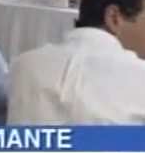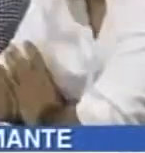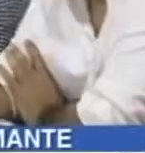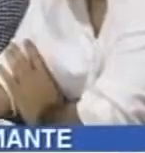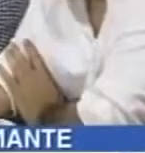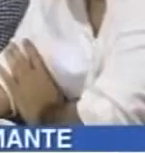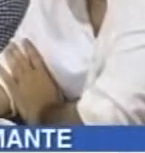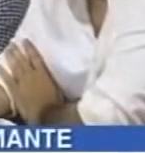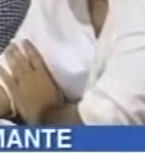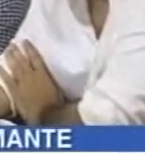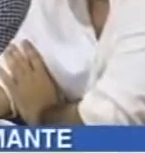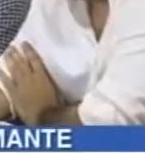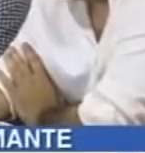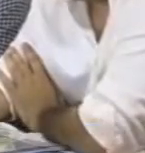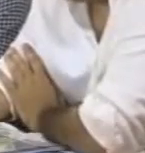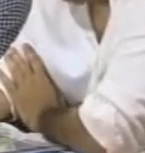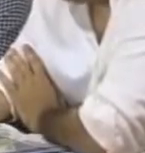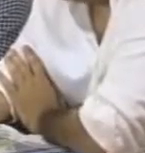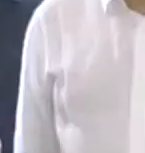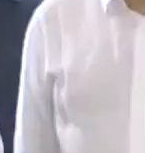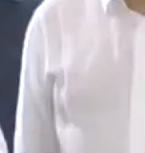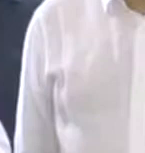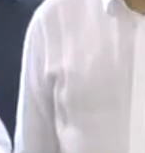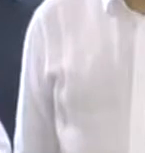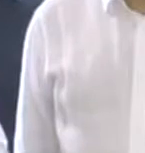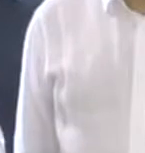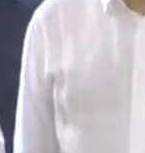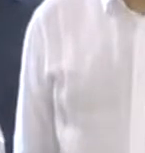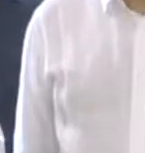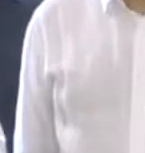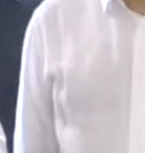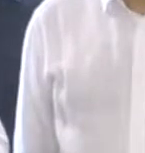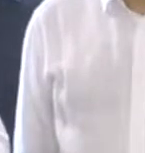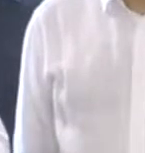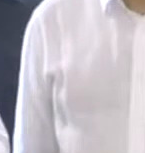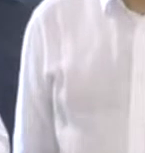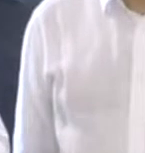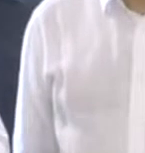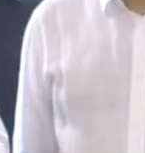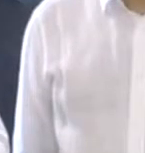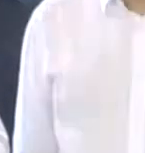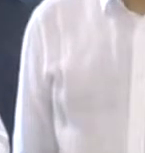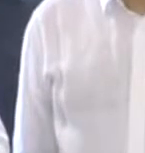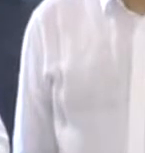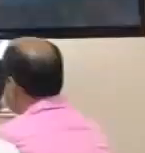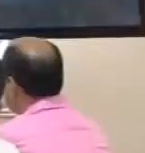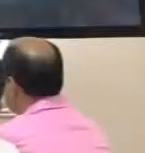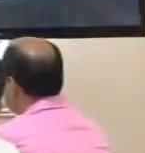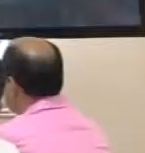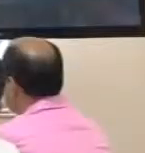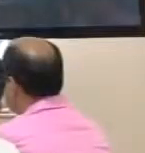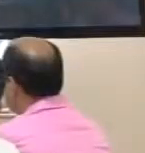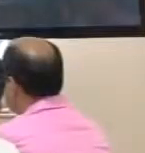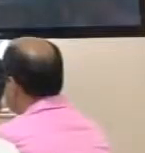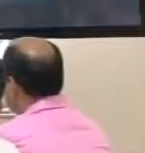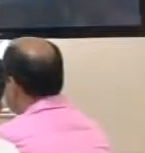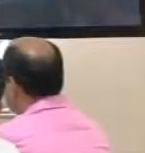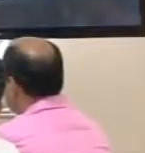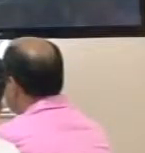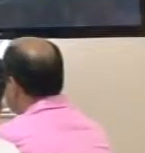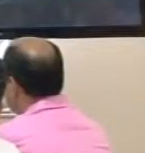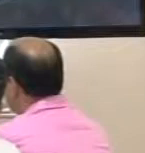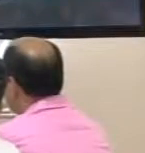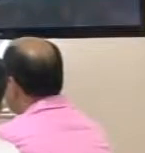conocieron en Barranquilla el Diamante Caribe y Santander de Colombia. El doctor Luis Fernando Arboleda, presidente de Findeter, hizo